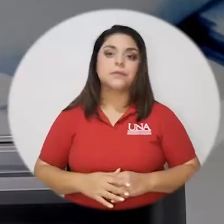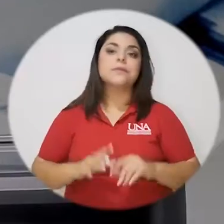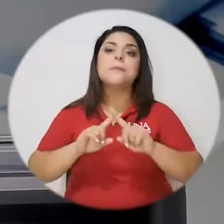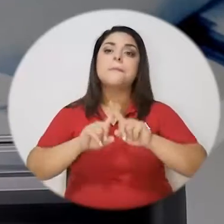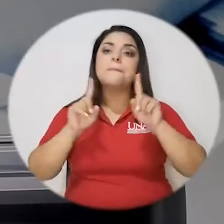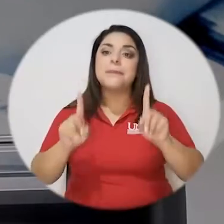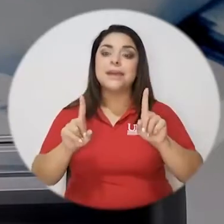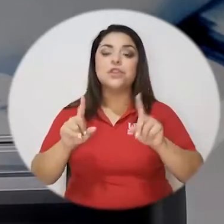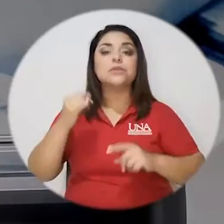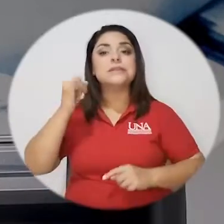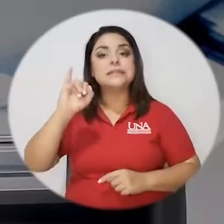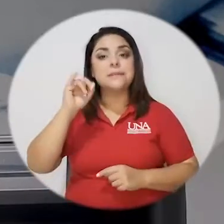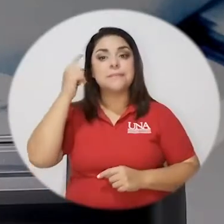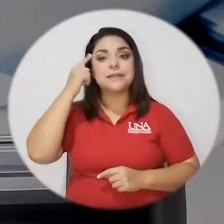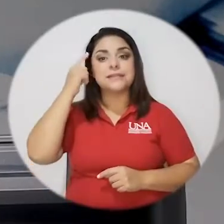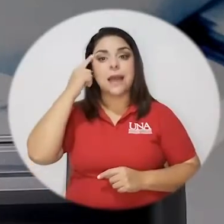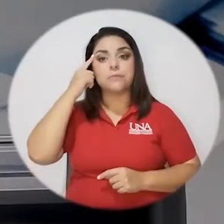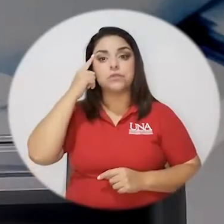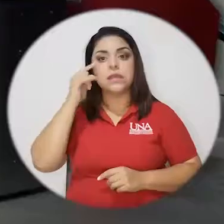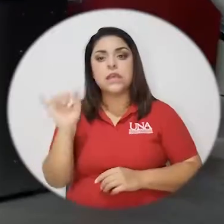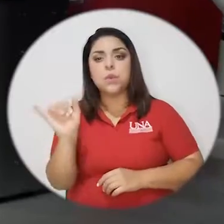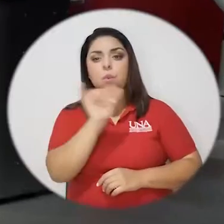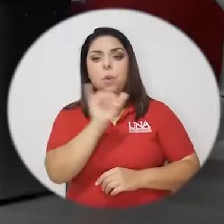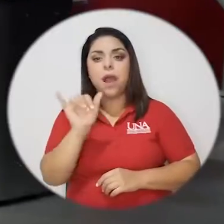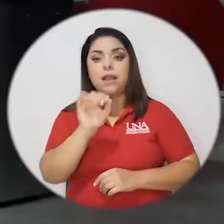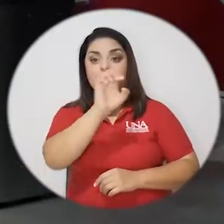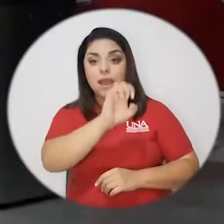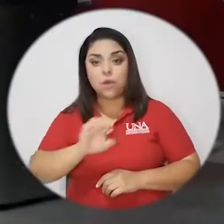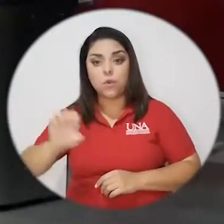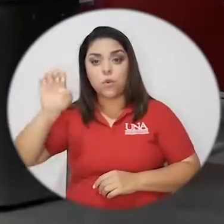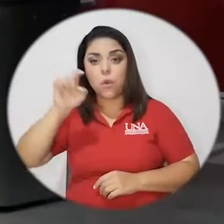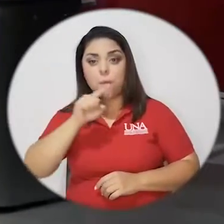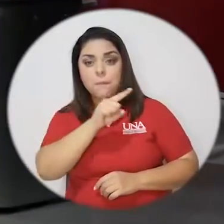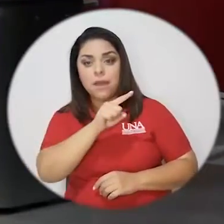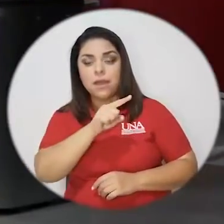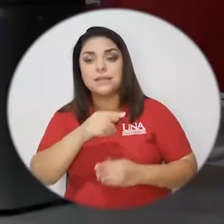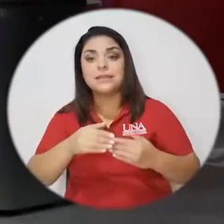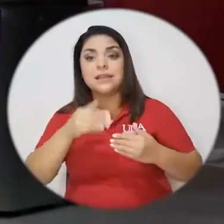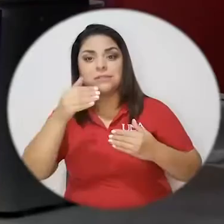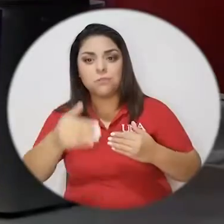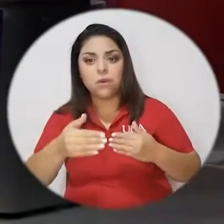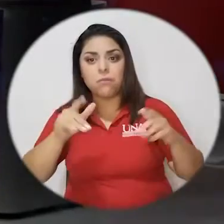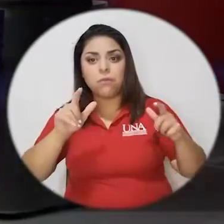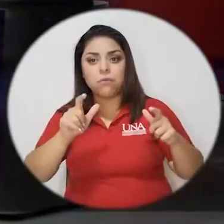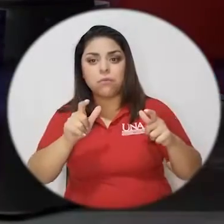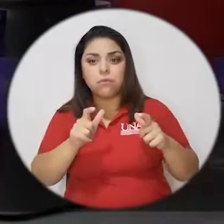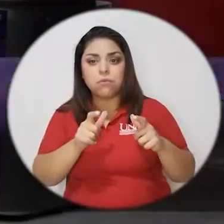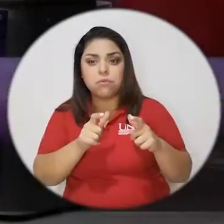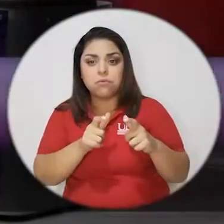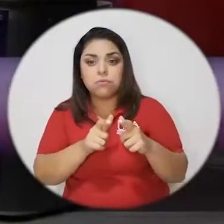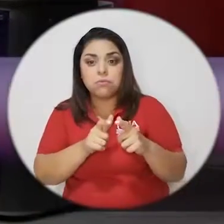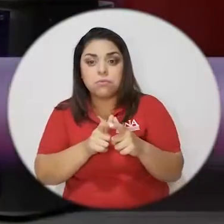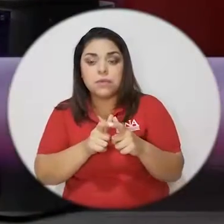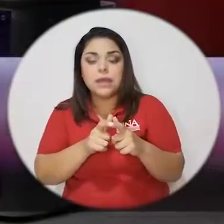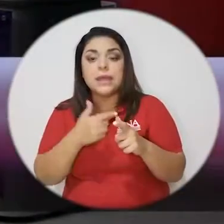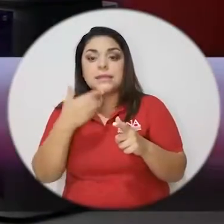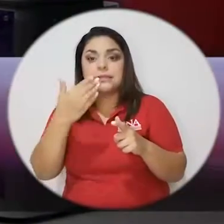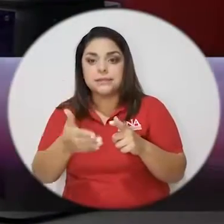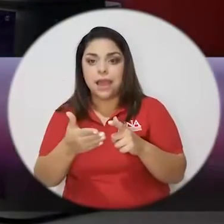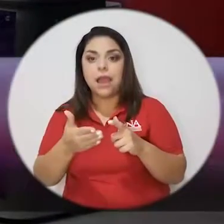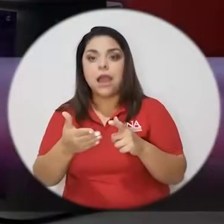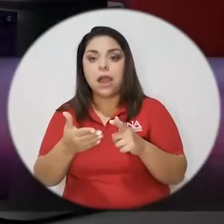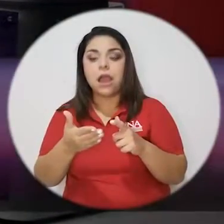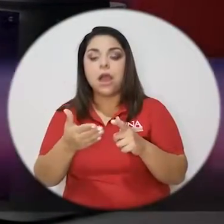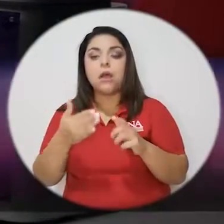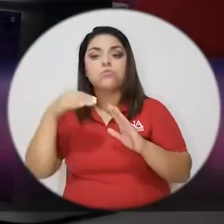si tomamos como referencia lo que pasó en Europa, que después de esta reducción en la primera ola, que